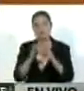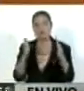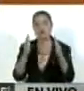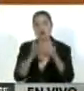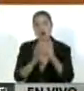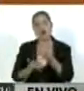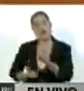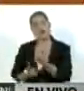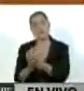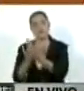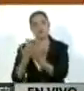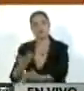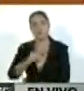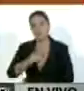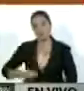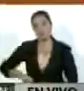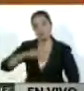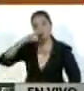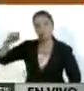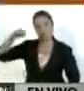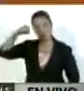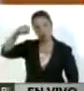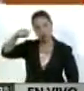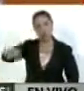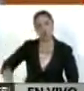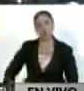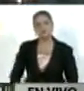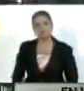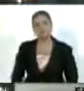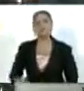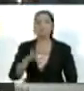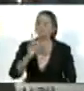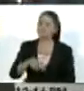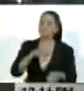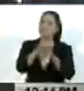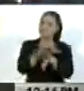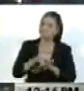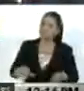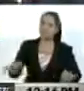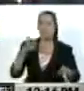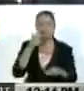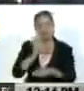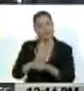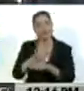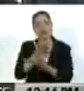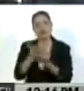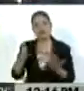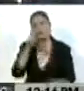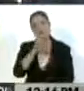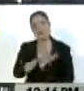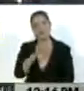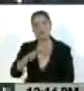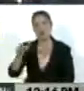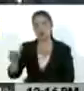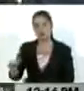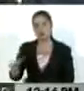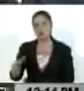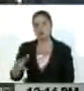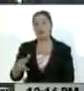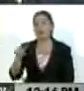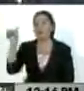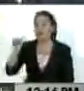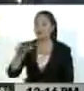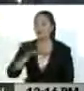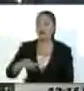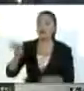el respaldo a nuestro presidente Nicolás Maduro Moro y además nos desplegamos a proteger a nuestro pueblo. Siente entonces esta